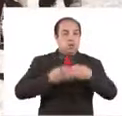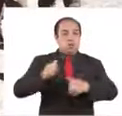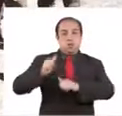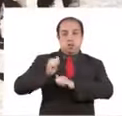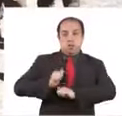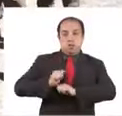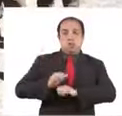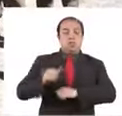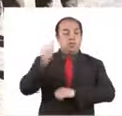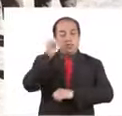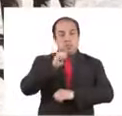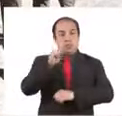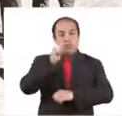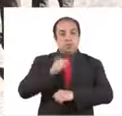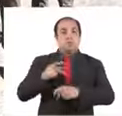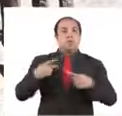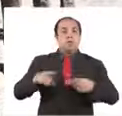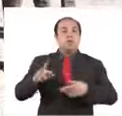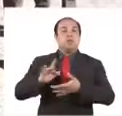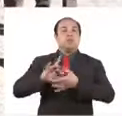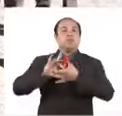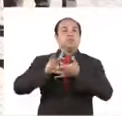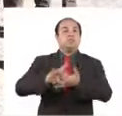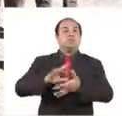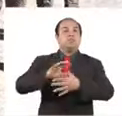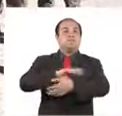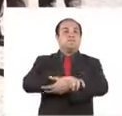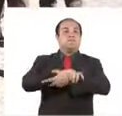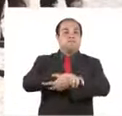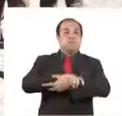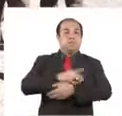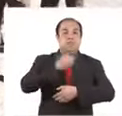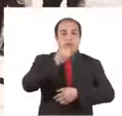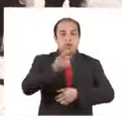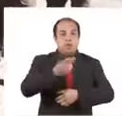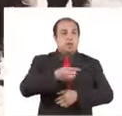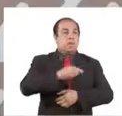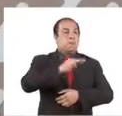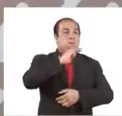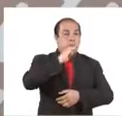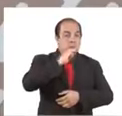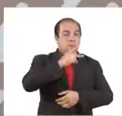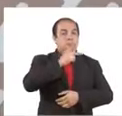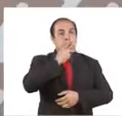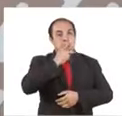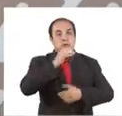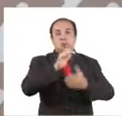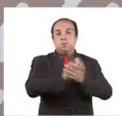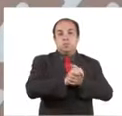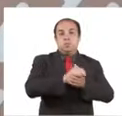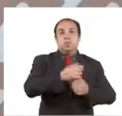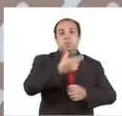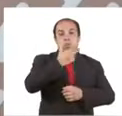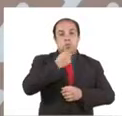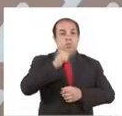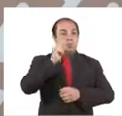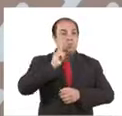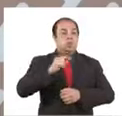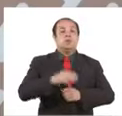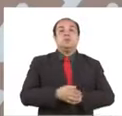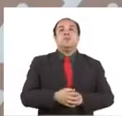nosotros, siempre un aliado. Les digo a sus padres, a sus madres, esposos, esposas, hijos e